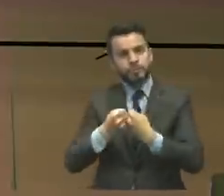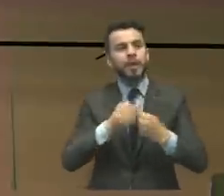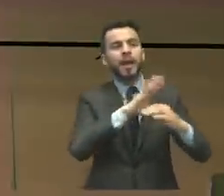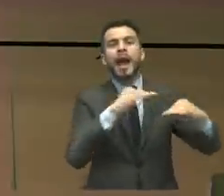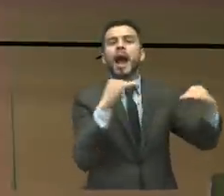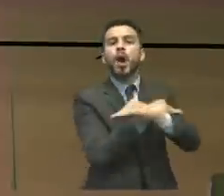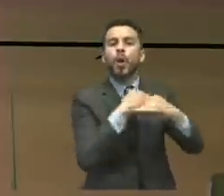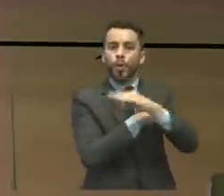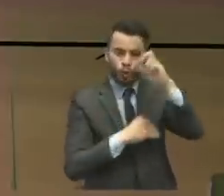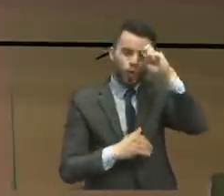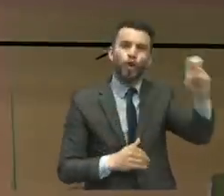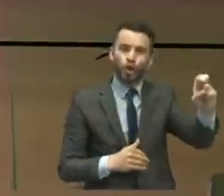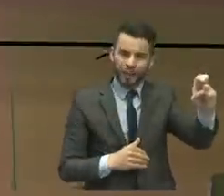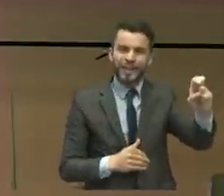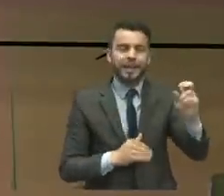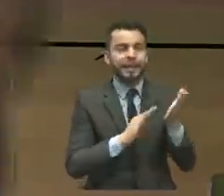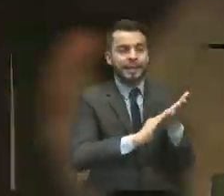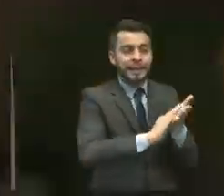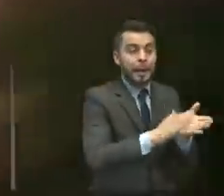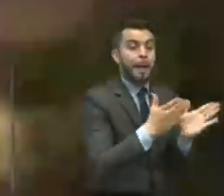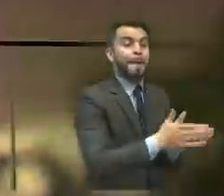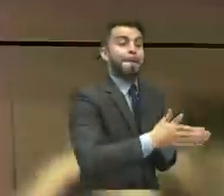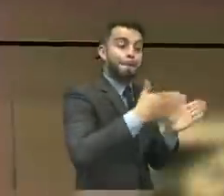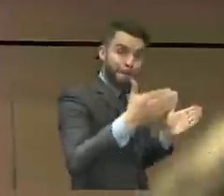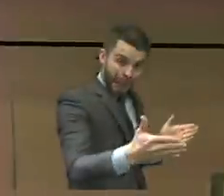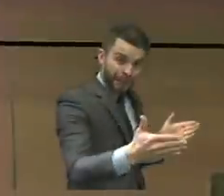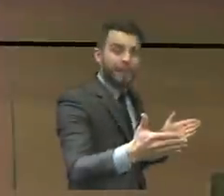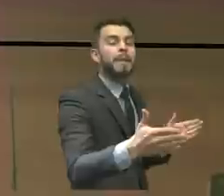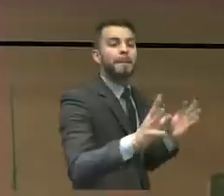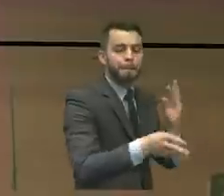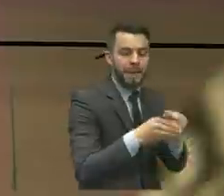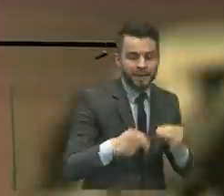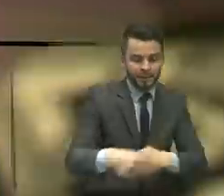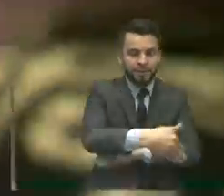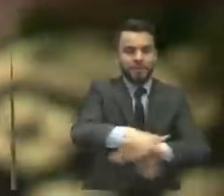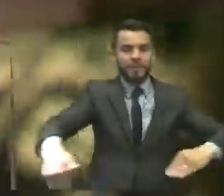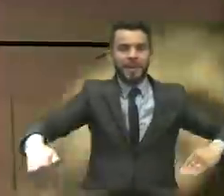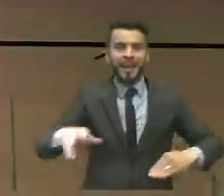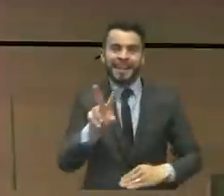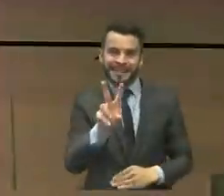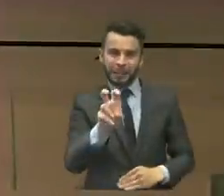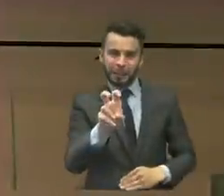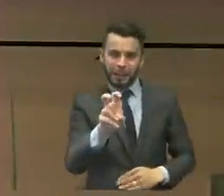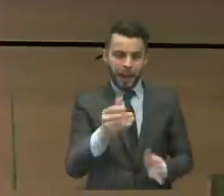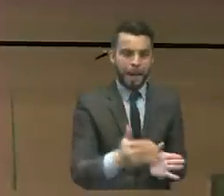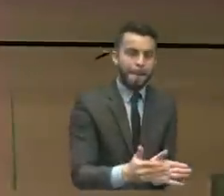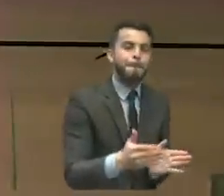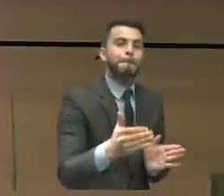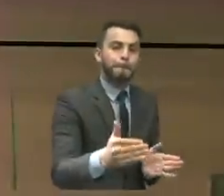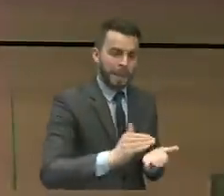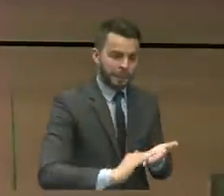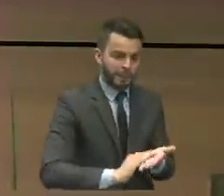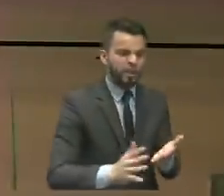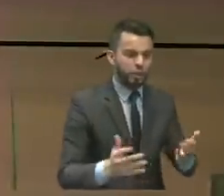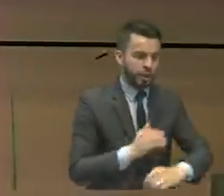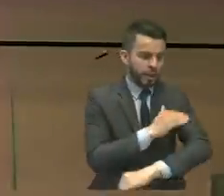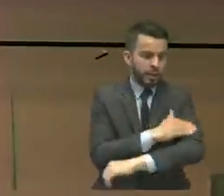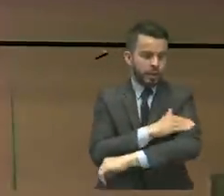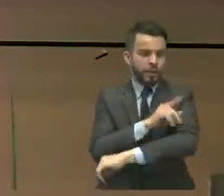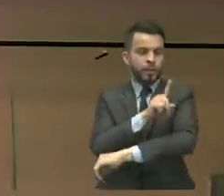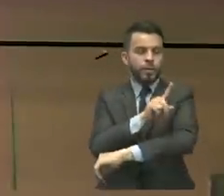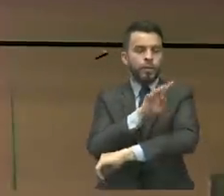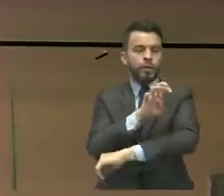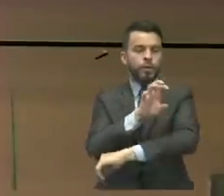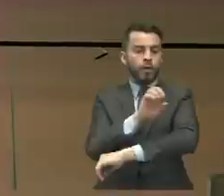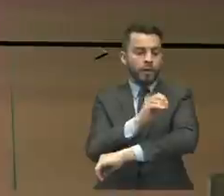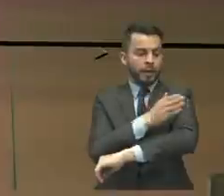como la ampliación de la carrera séptima, también desde la 190 hasta el límite